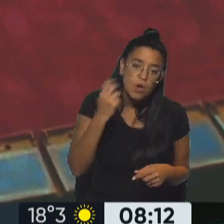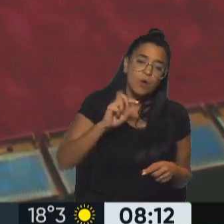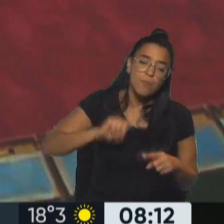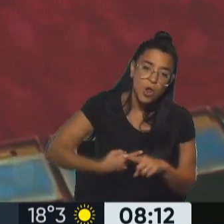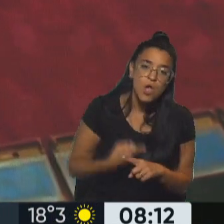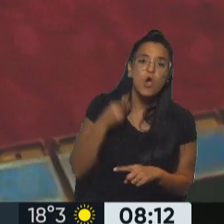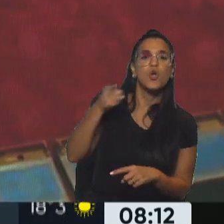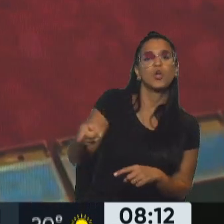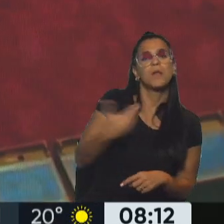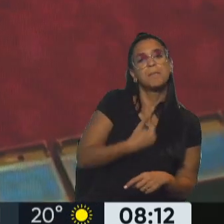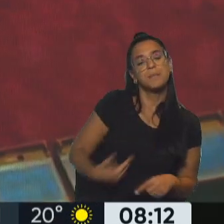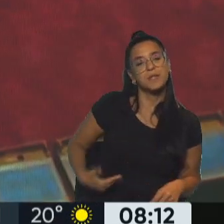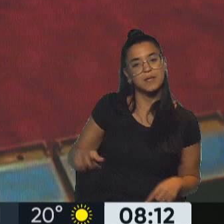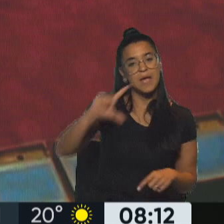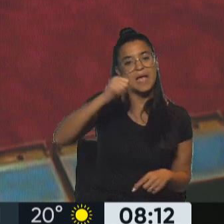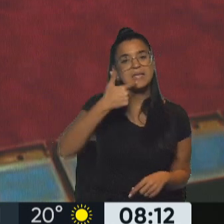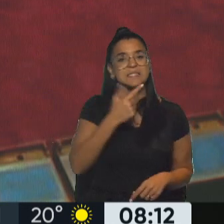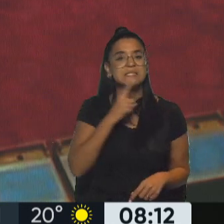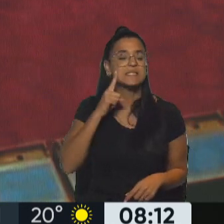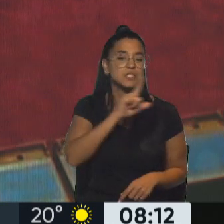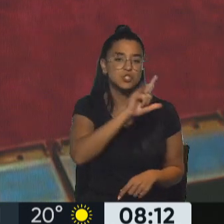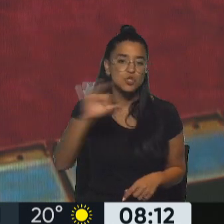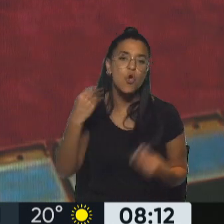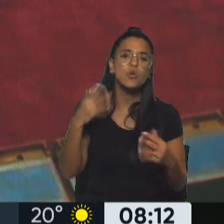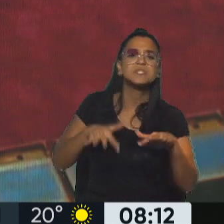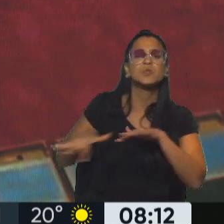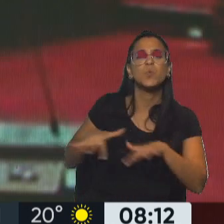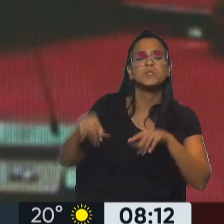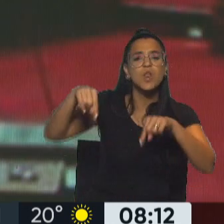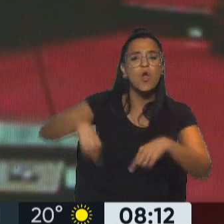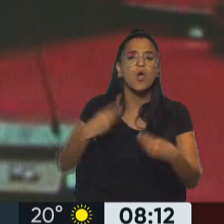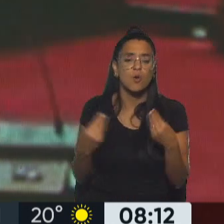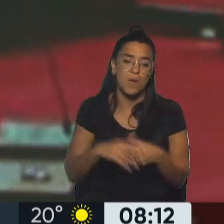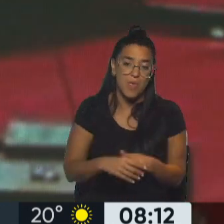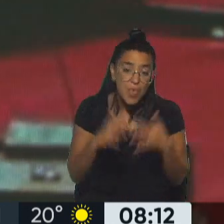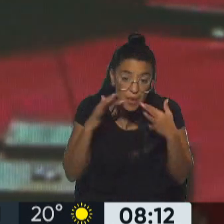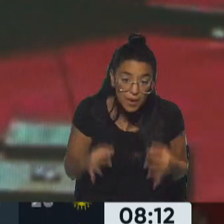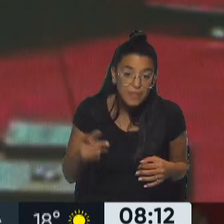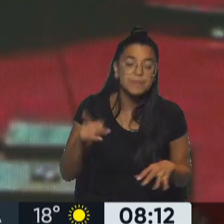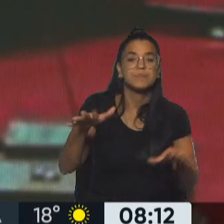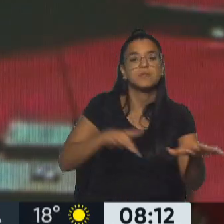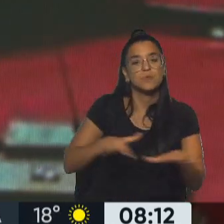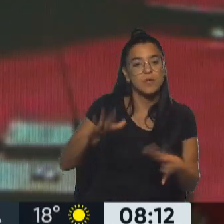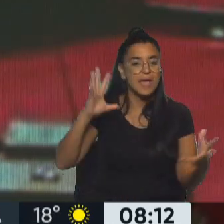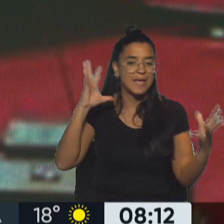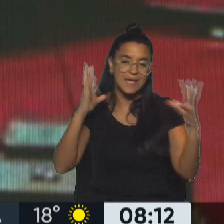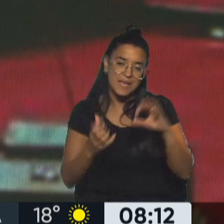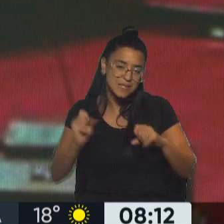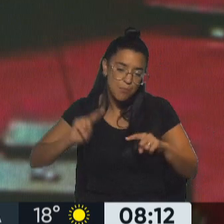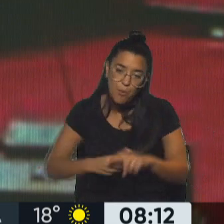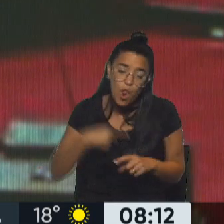contra el presidente Castillo Y cómo está la situación ahora vale la verdad es una situación de crisis política